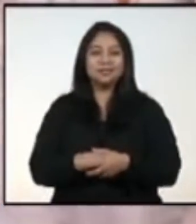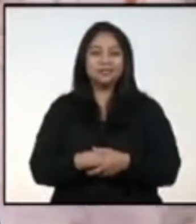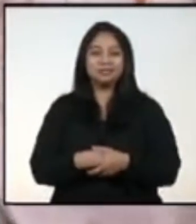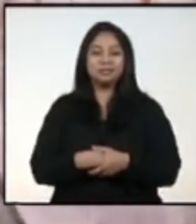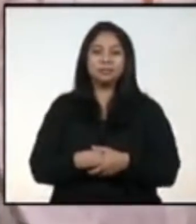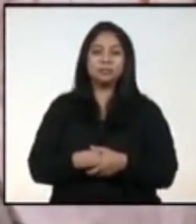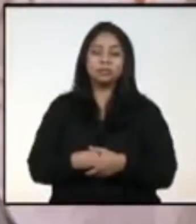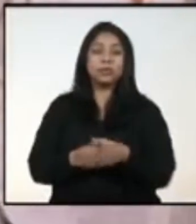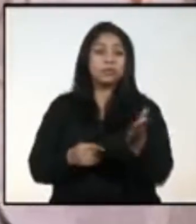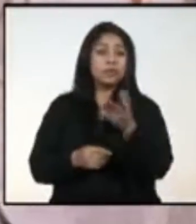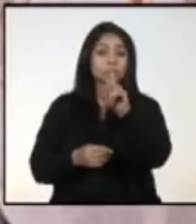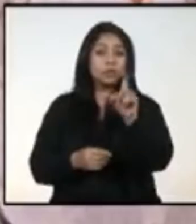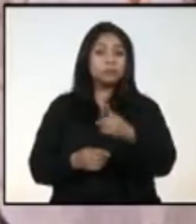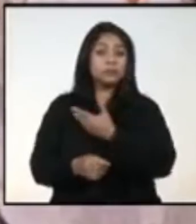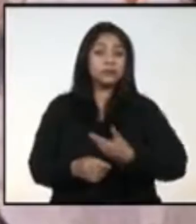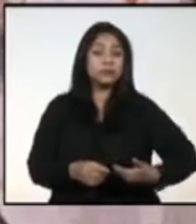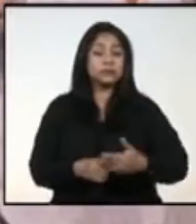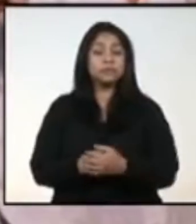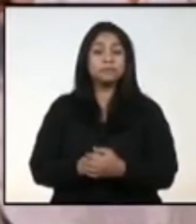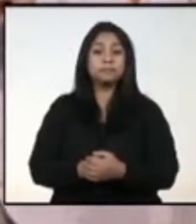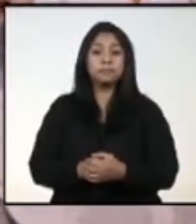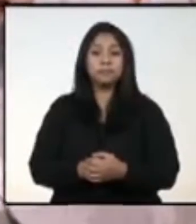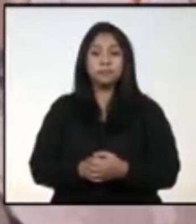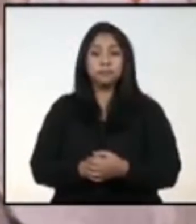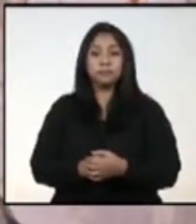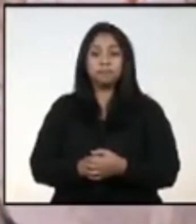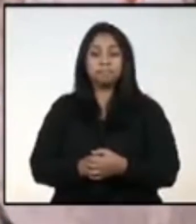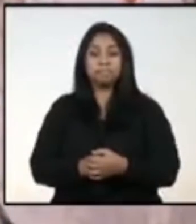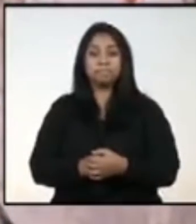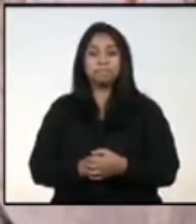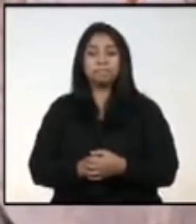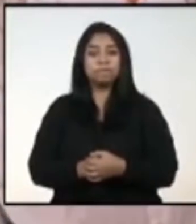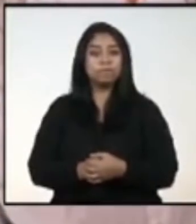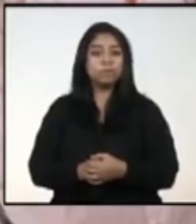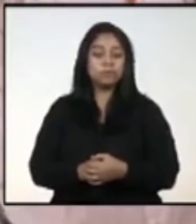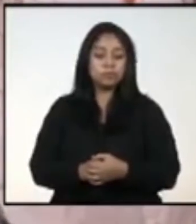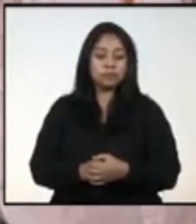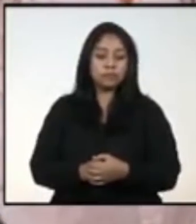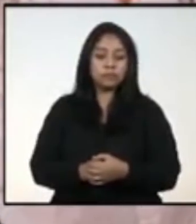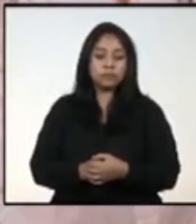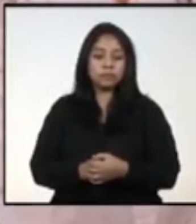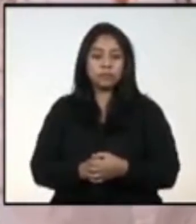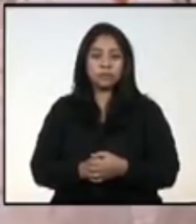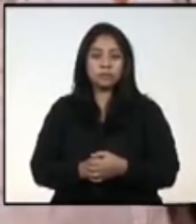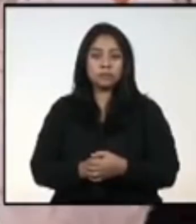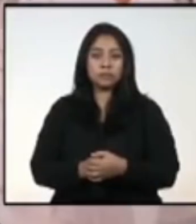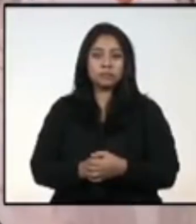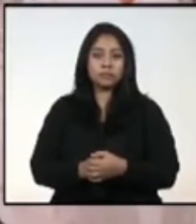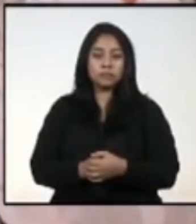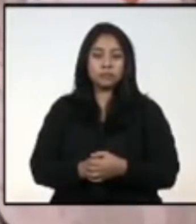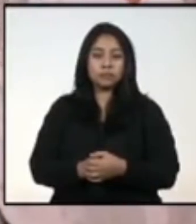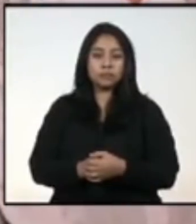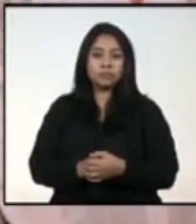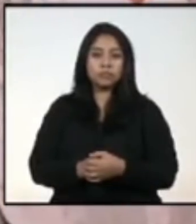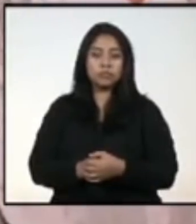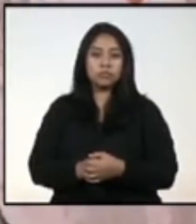¿Alguna pregunta para el señor presidente de la República? Aquí. Usted habla de la reforma educativa y cómo esto se inició desde la toma de posesión del 14 y cómo se materializa en Xela